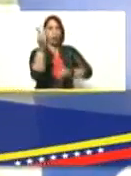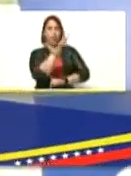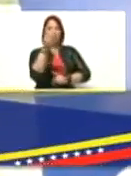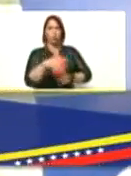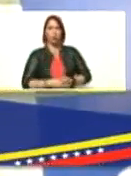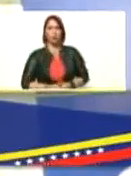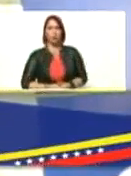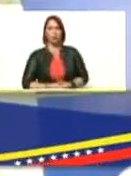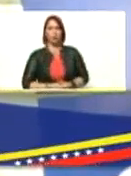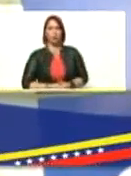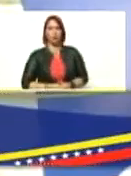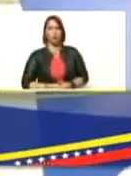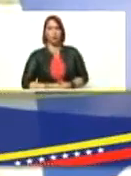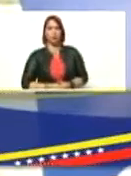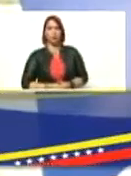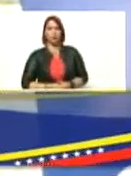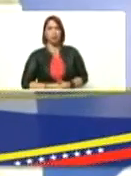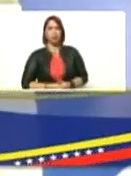venezolano.